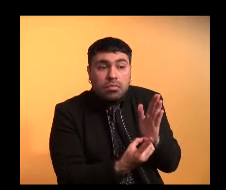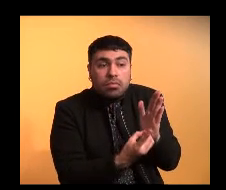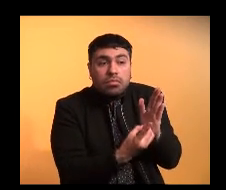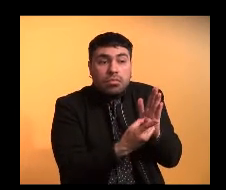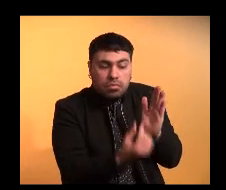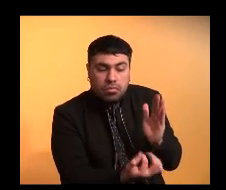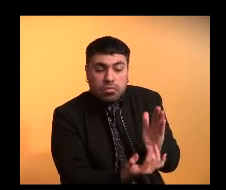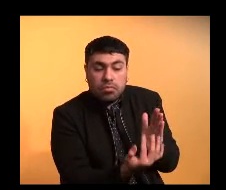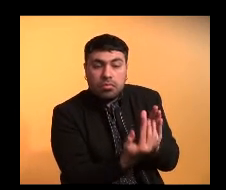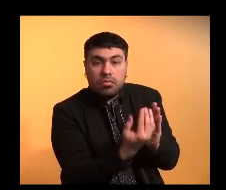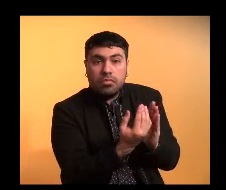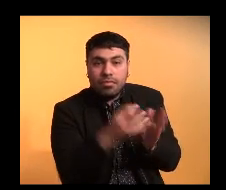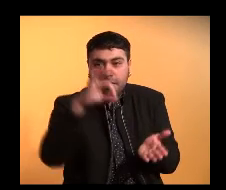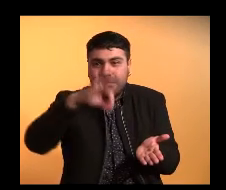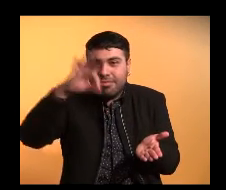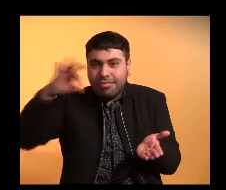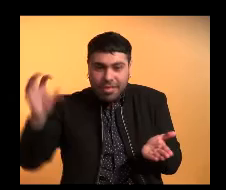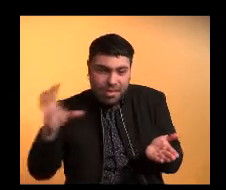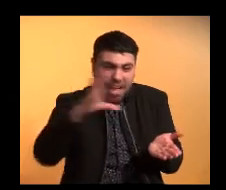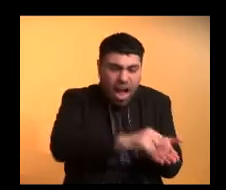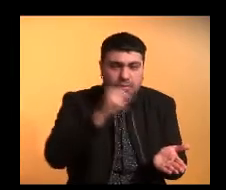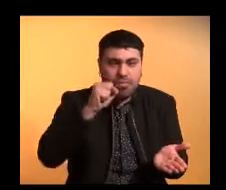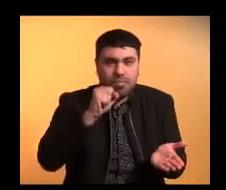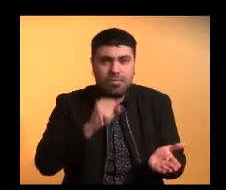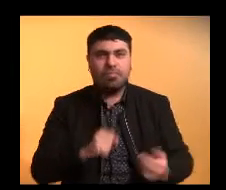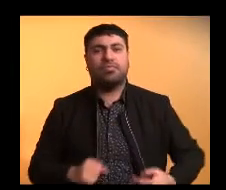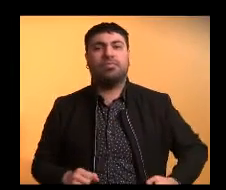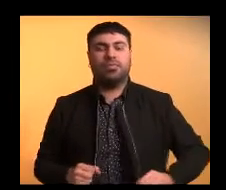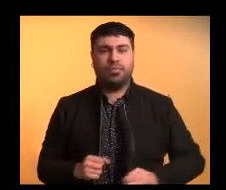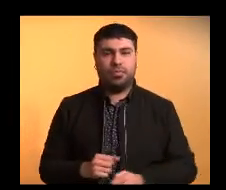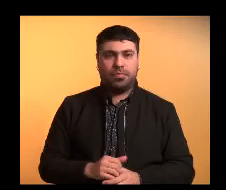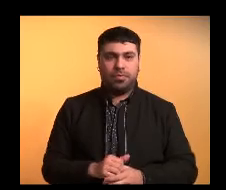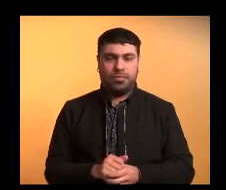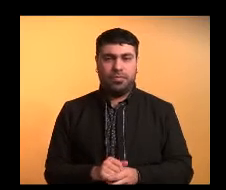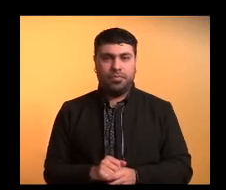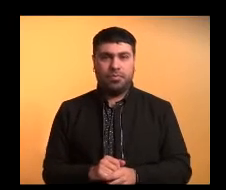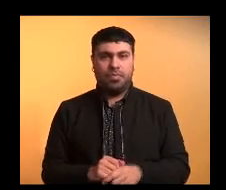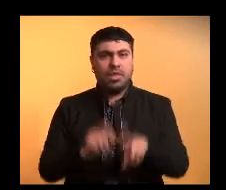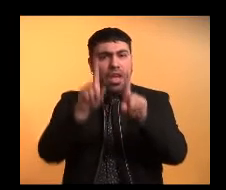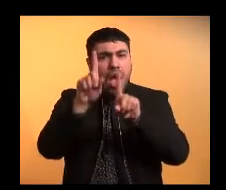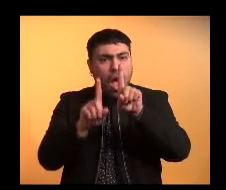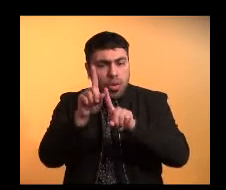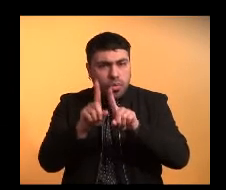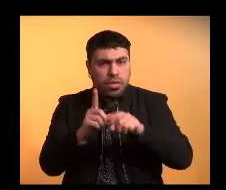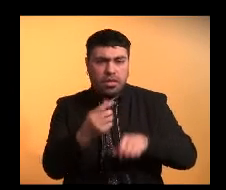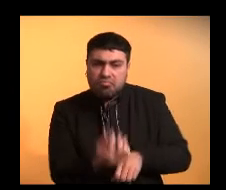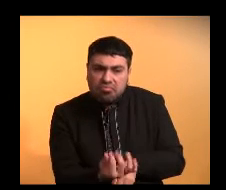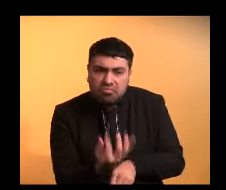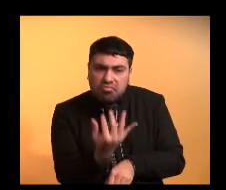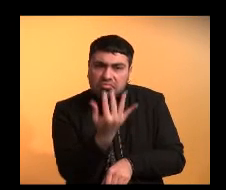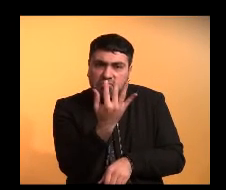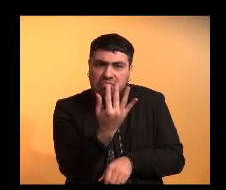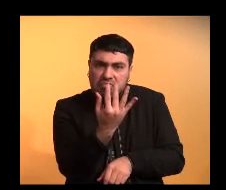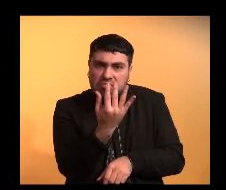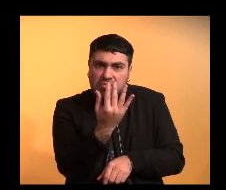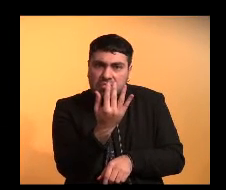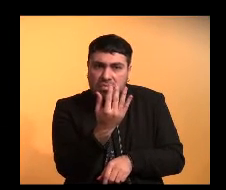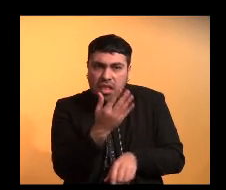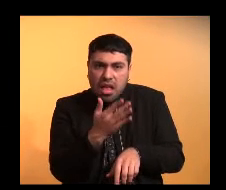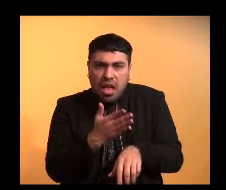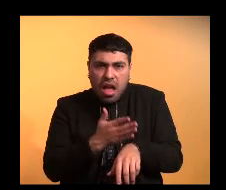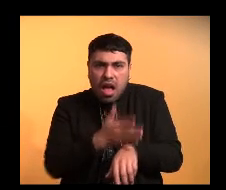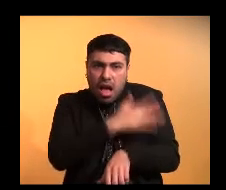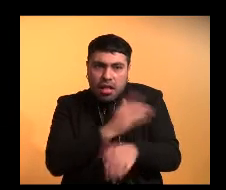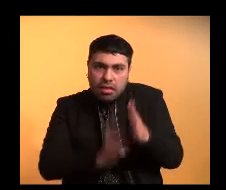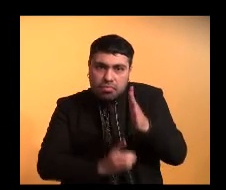Un herbívoro sí que se alimenta particularmente de las fases microscópicas de muchas algas. Hay muchas algas que para